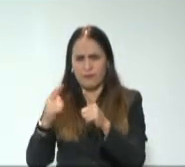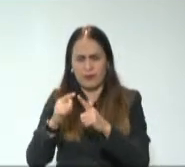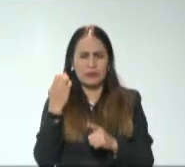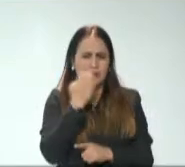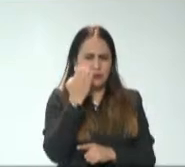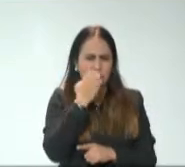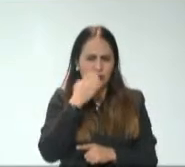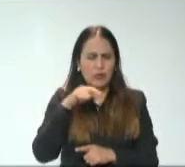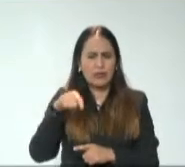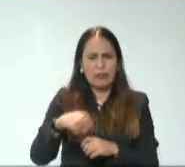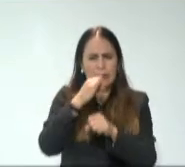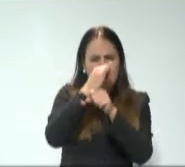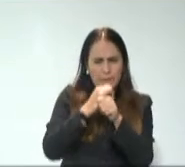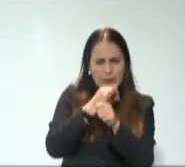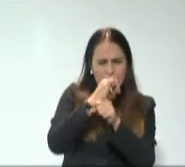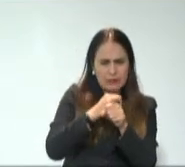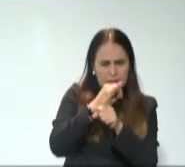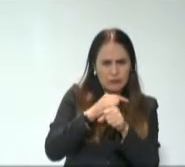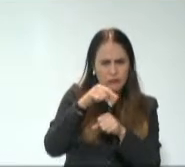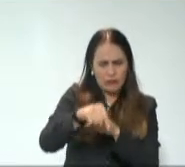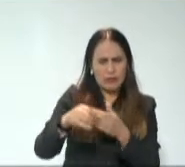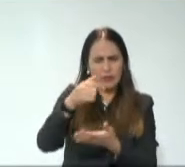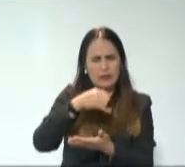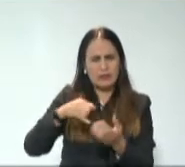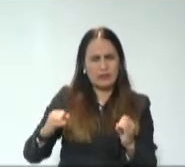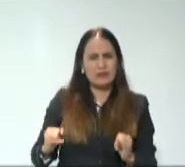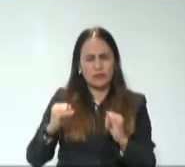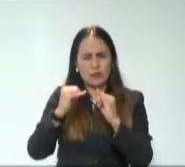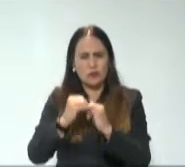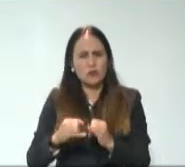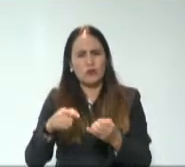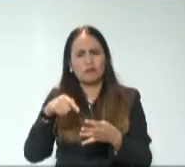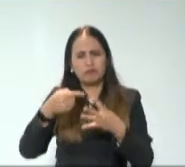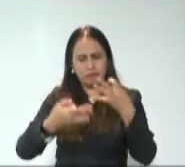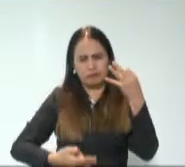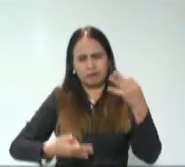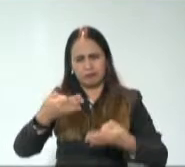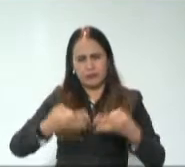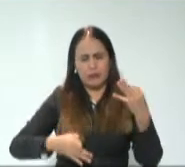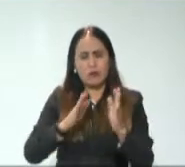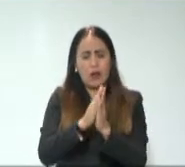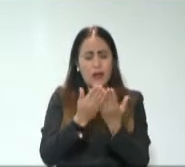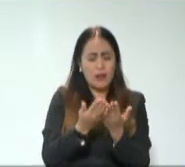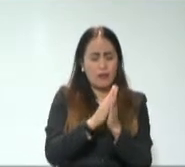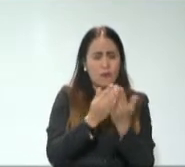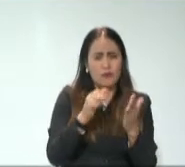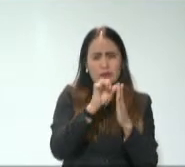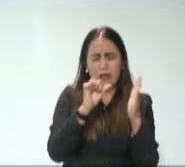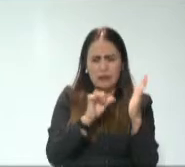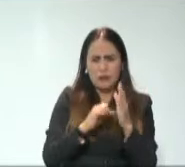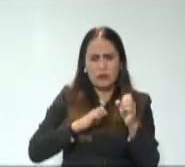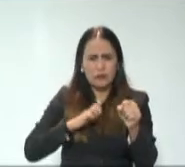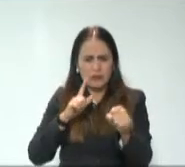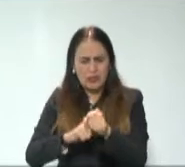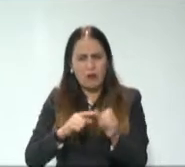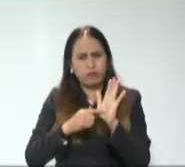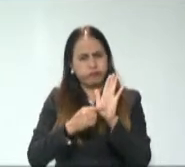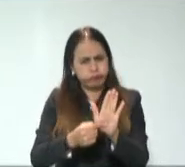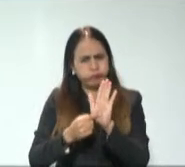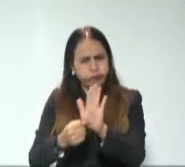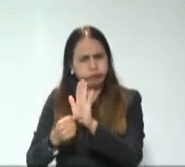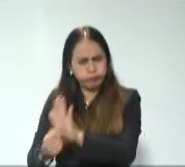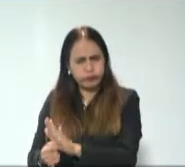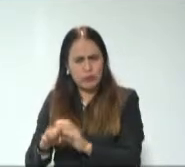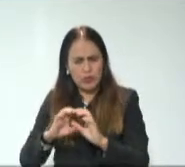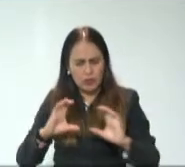investigador honorario del instituto de investigación jurídicas y autor de numerosos libros y textos especializados fue